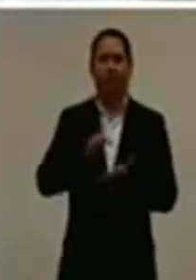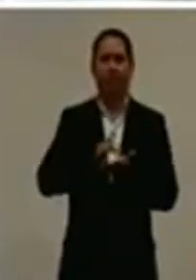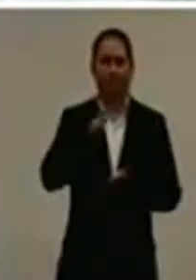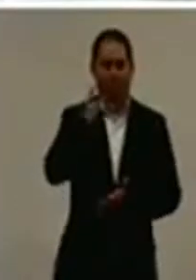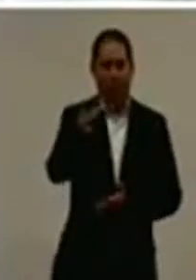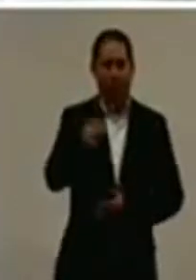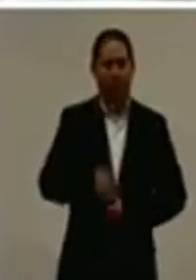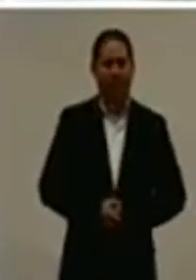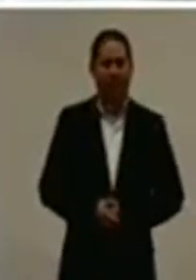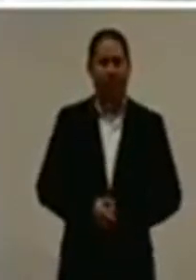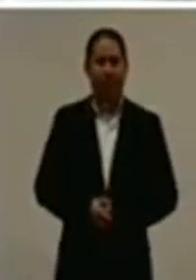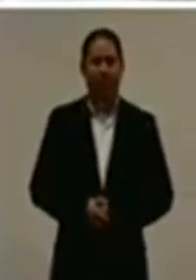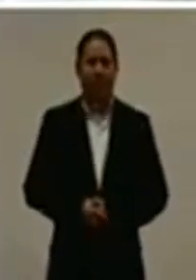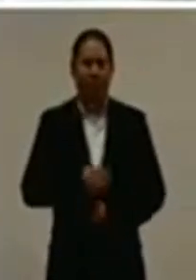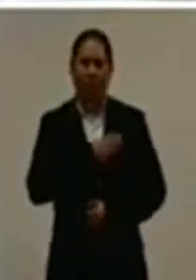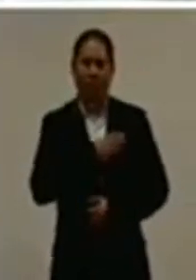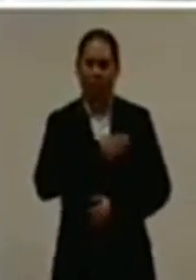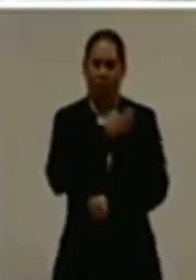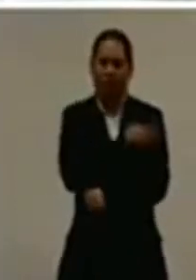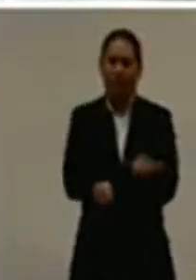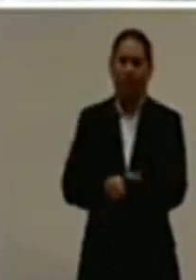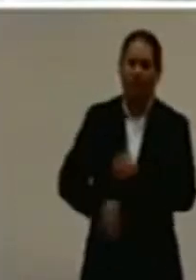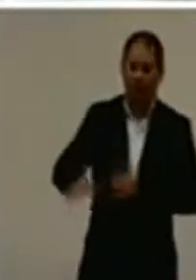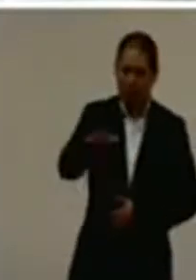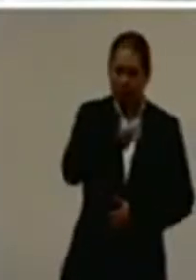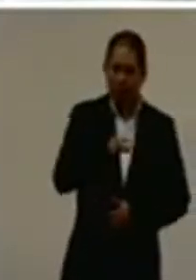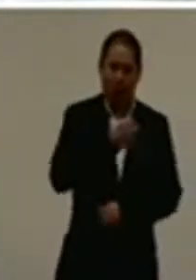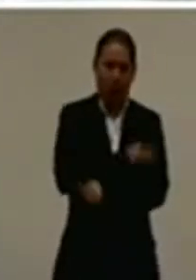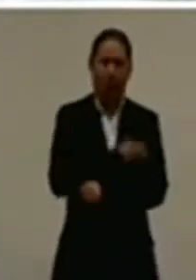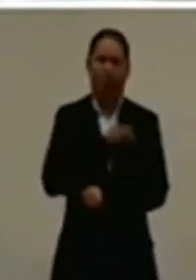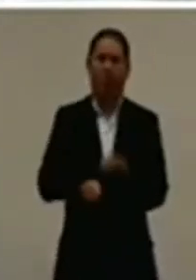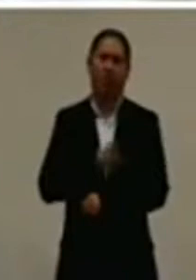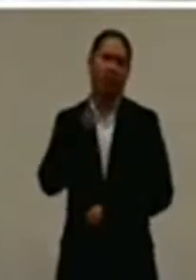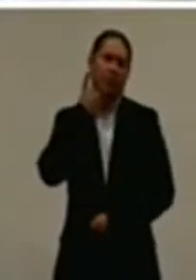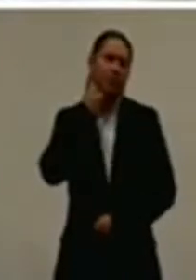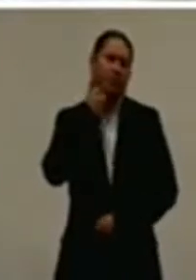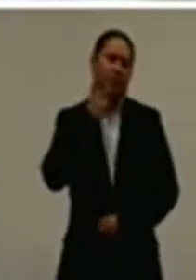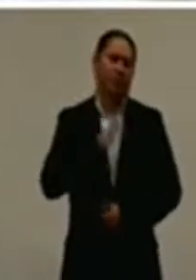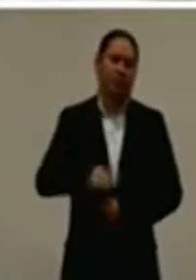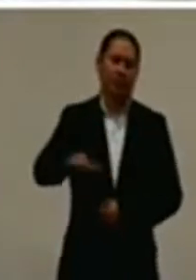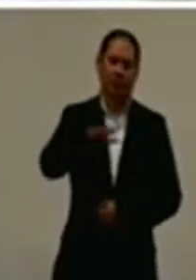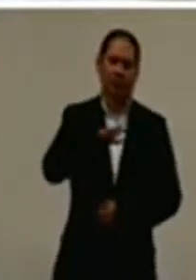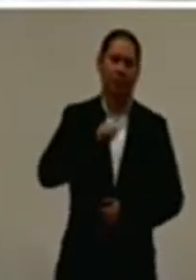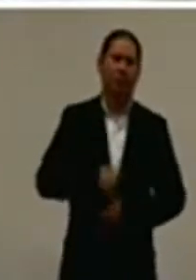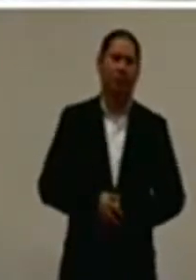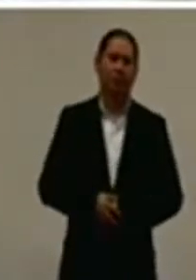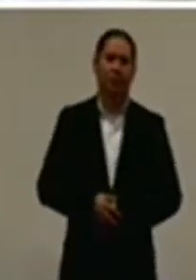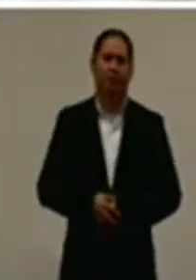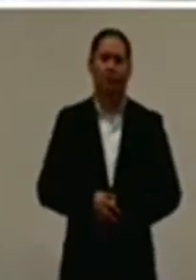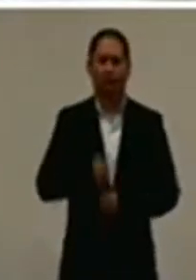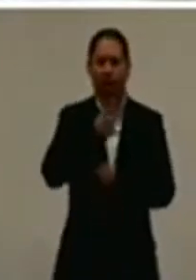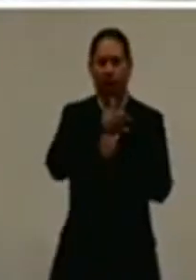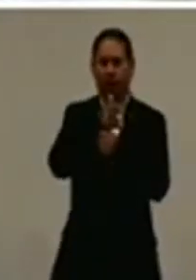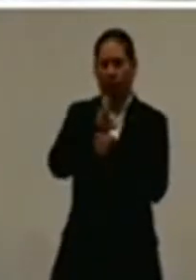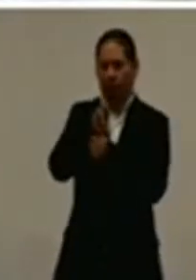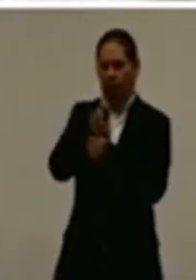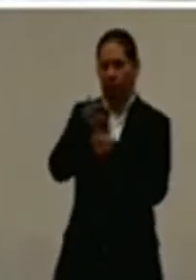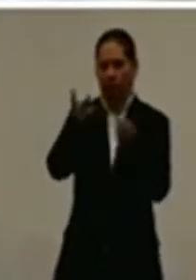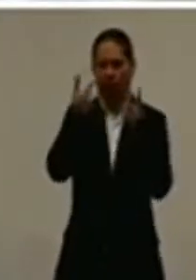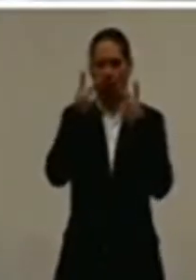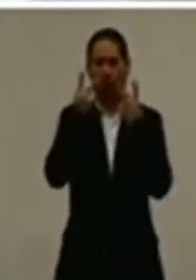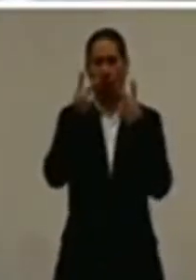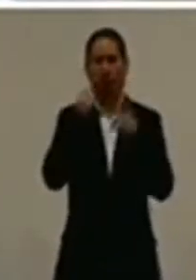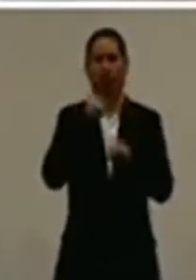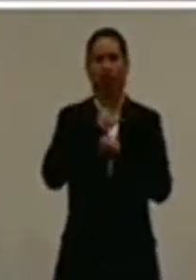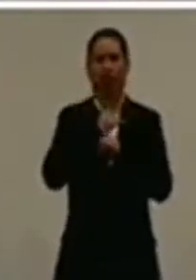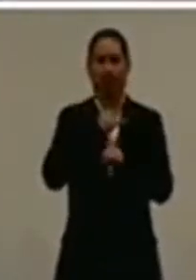presidente muy buenas tardes a todas las compañeras y compañeros diputadas y diputados a todos los medios de comunicación y al menos